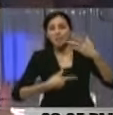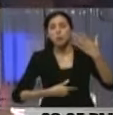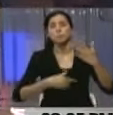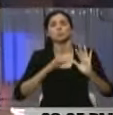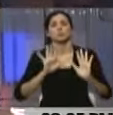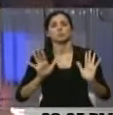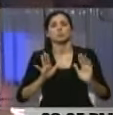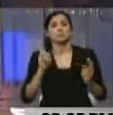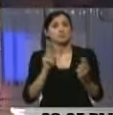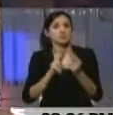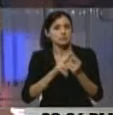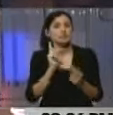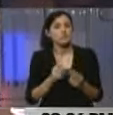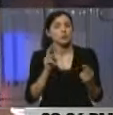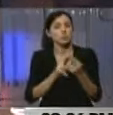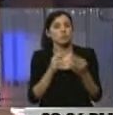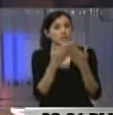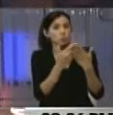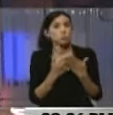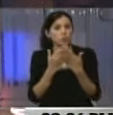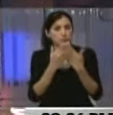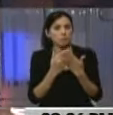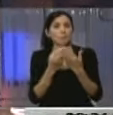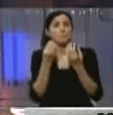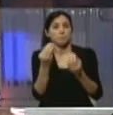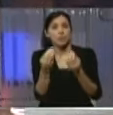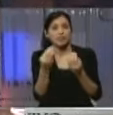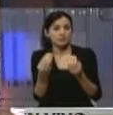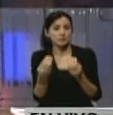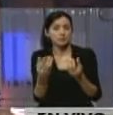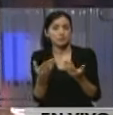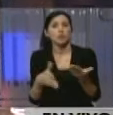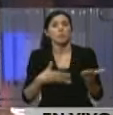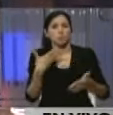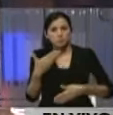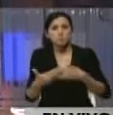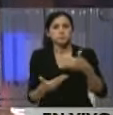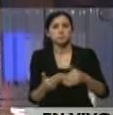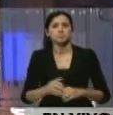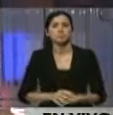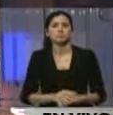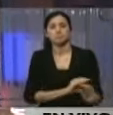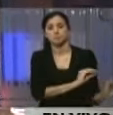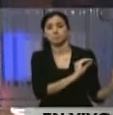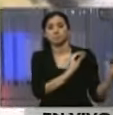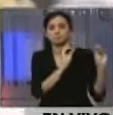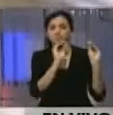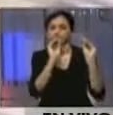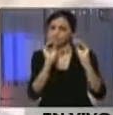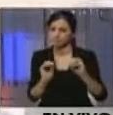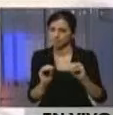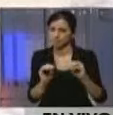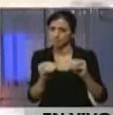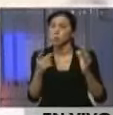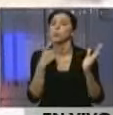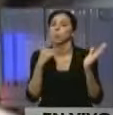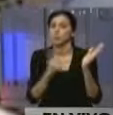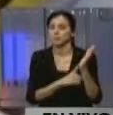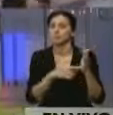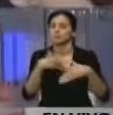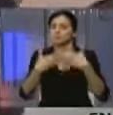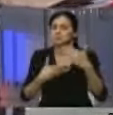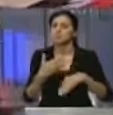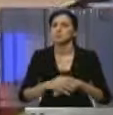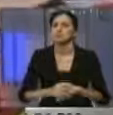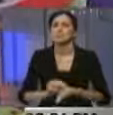conocidos, estudiados, para que podamos ir a su implementación permanente. Cada uno